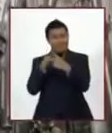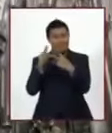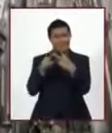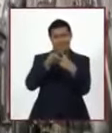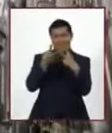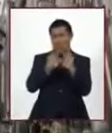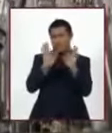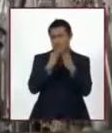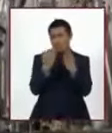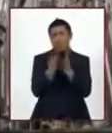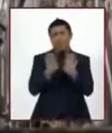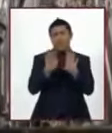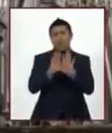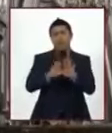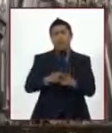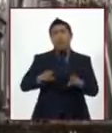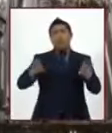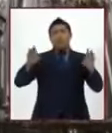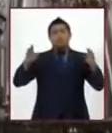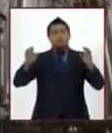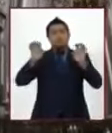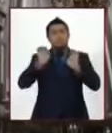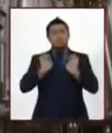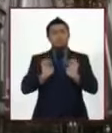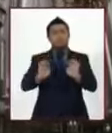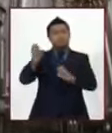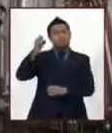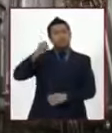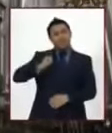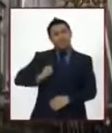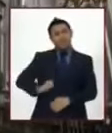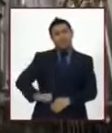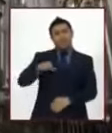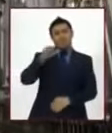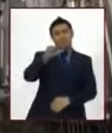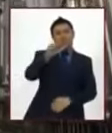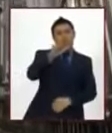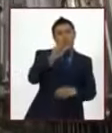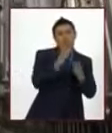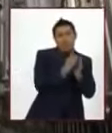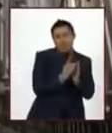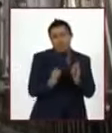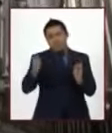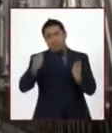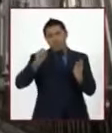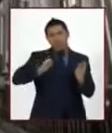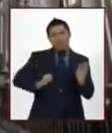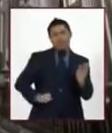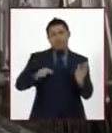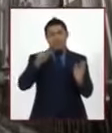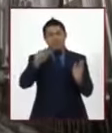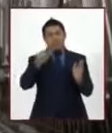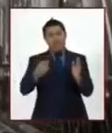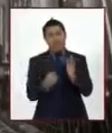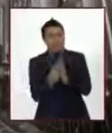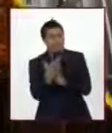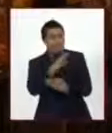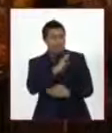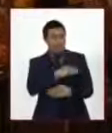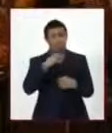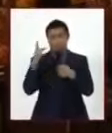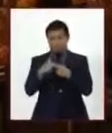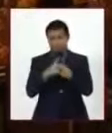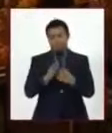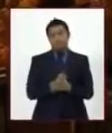estilos artísticos del siglo XVI y las primeras décadas del siglo XVII en la Nueva España. Para la